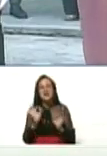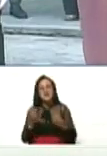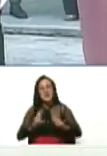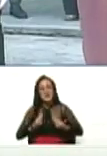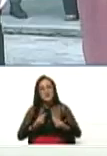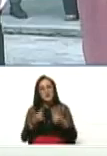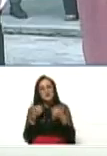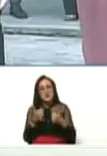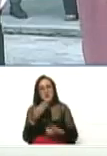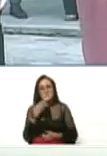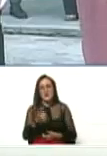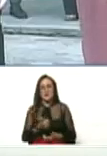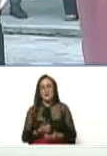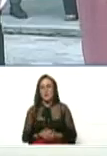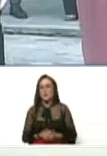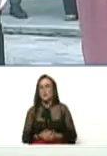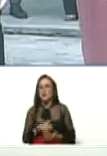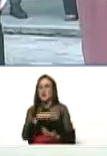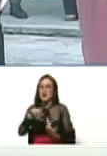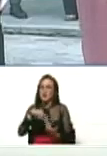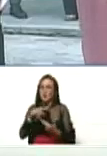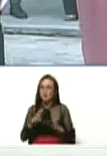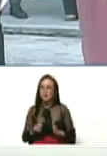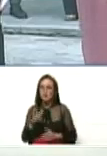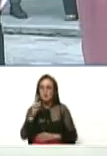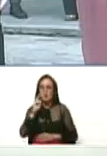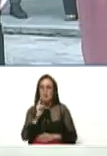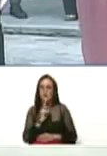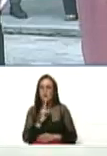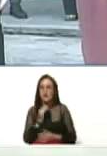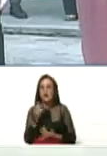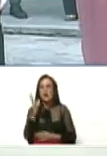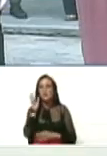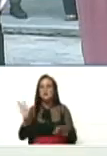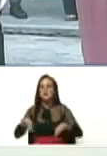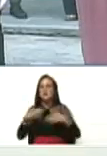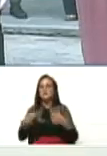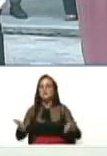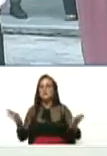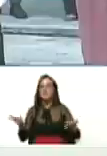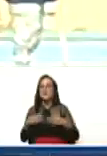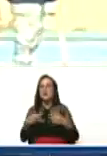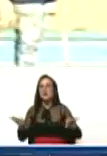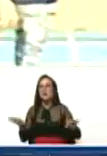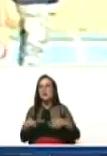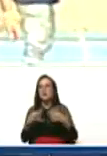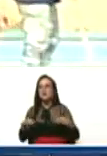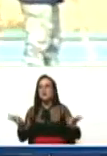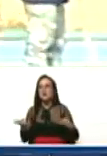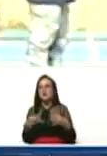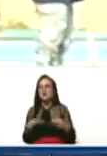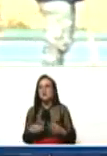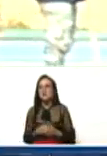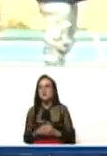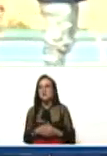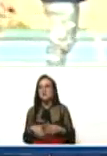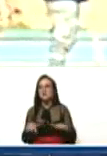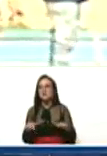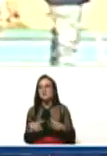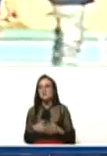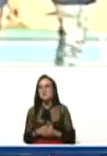viviendo, de la revolución bolivariana. Bueno, vamos a escuchar una música, porque invitamos al grupo magisterial